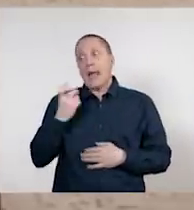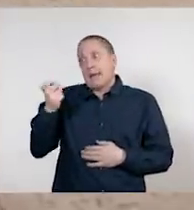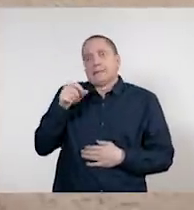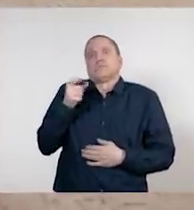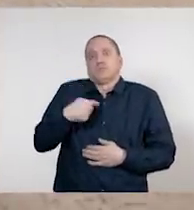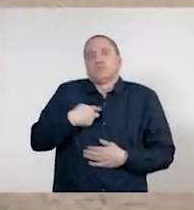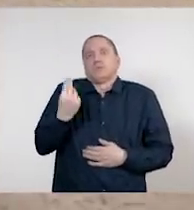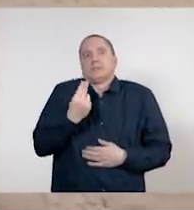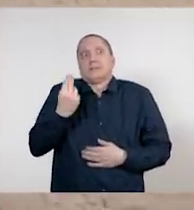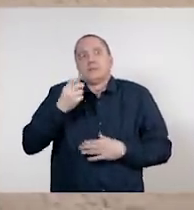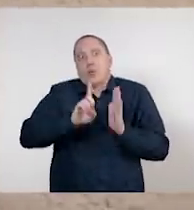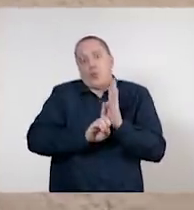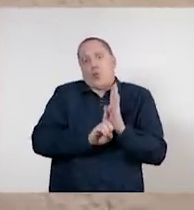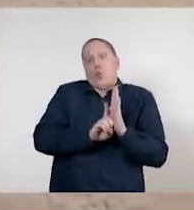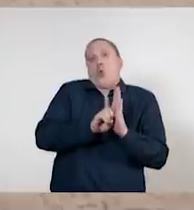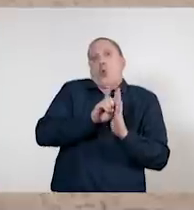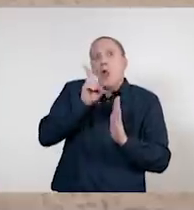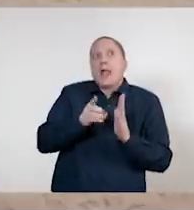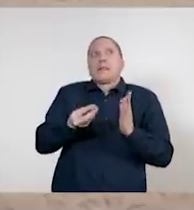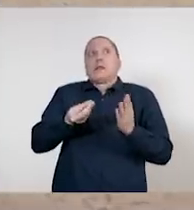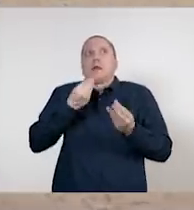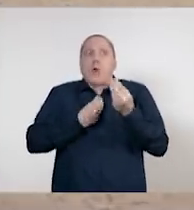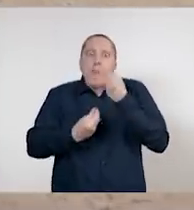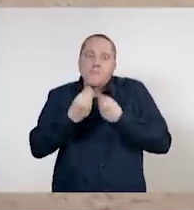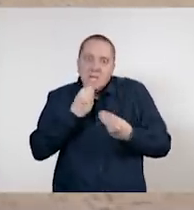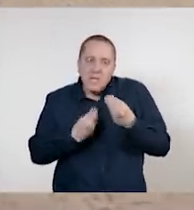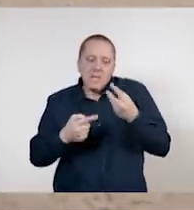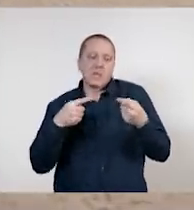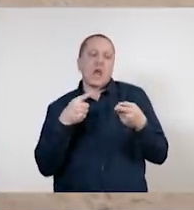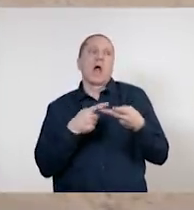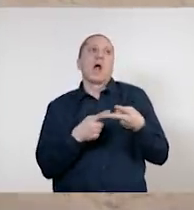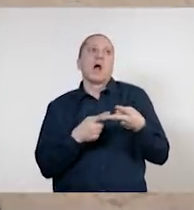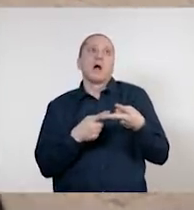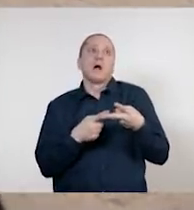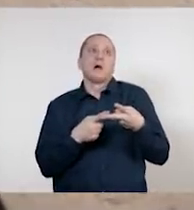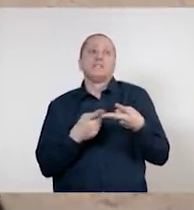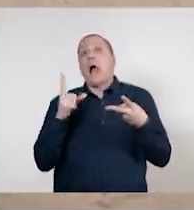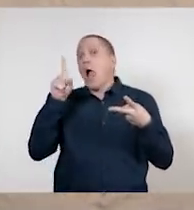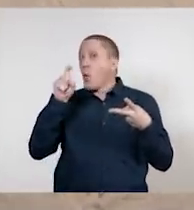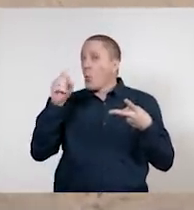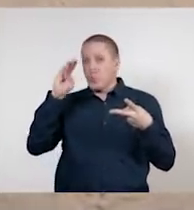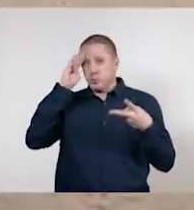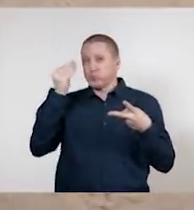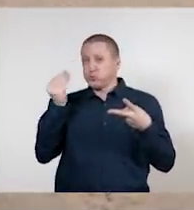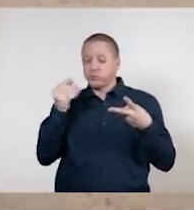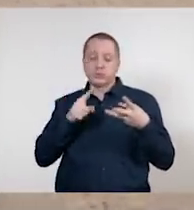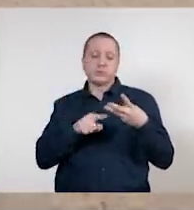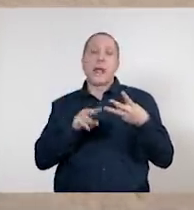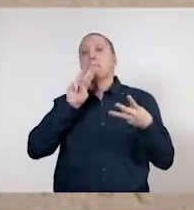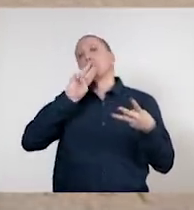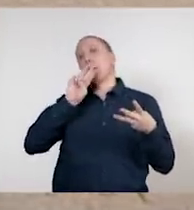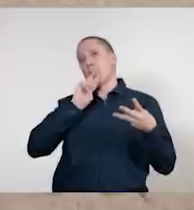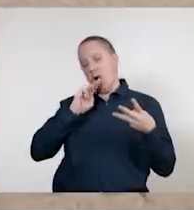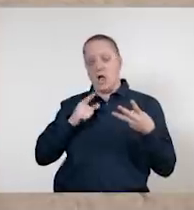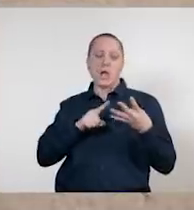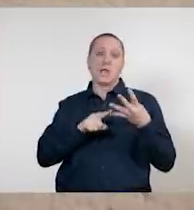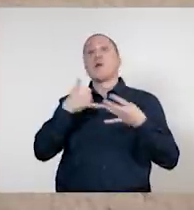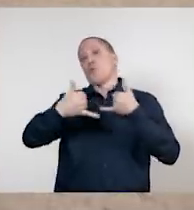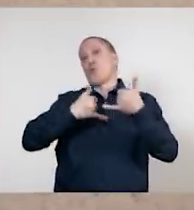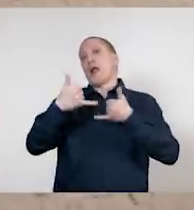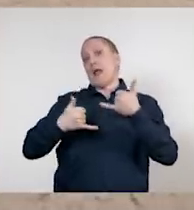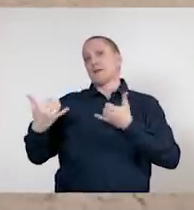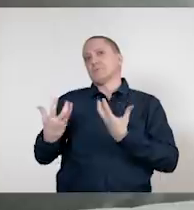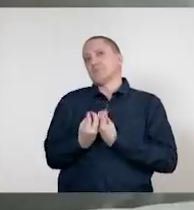Un cohete espacial con comida, mucha agua, mi mamá